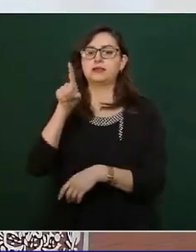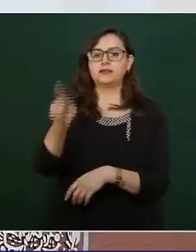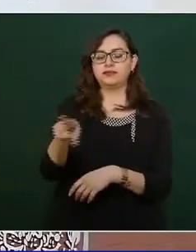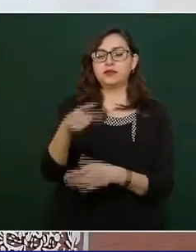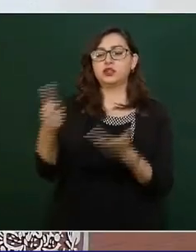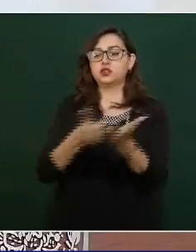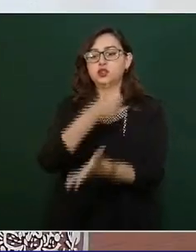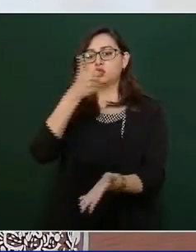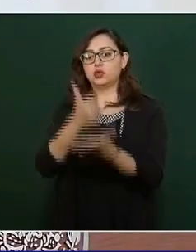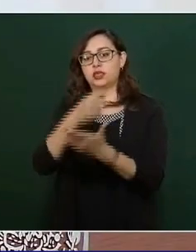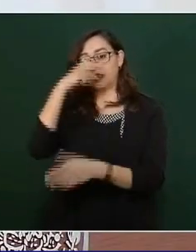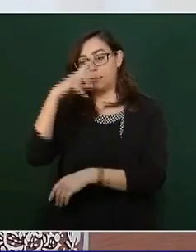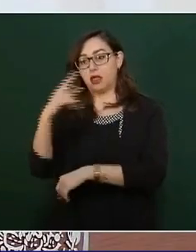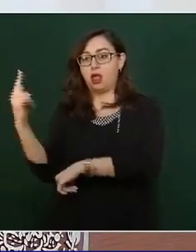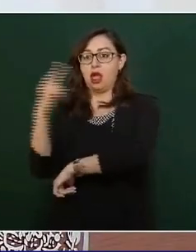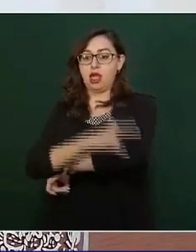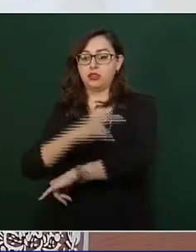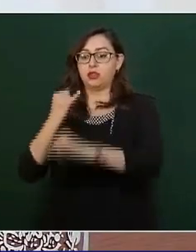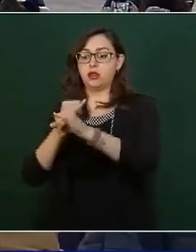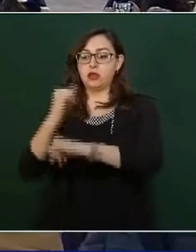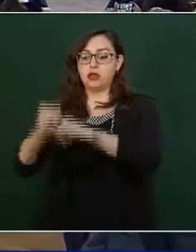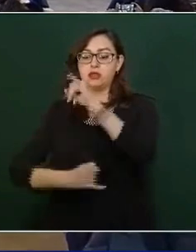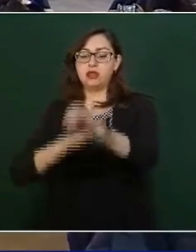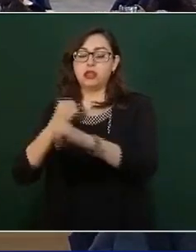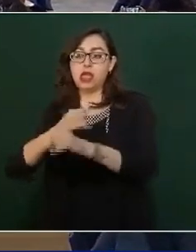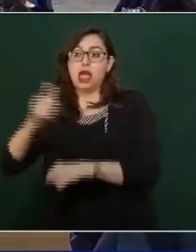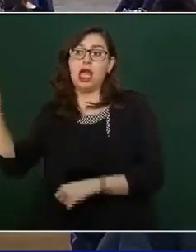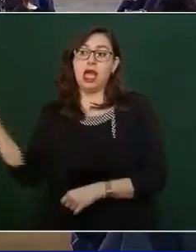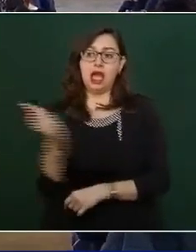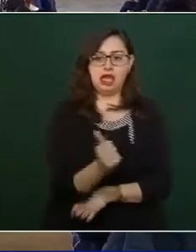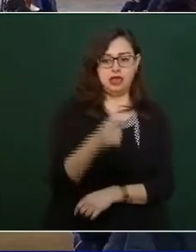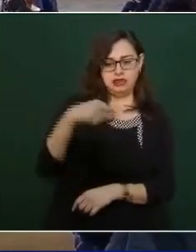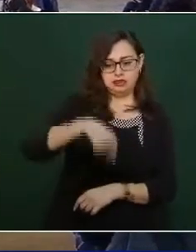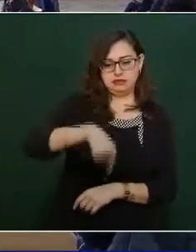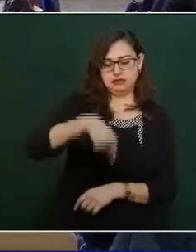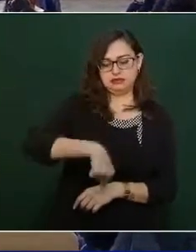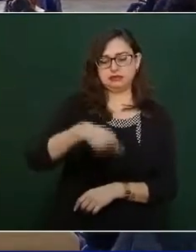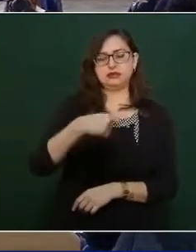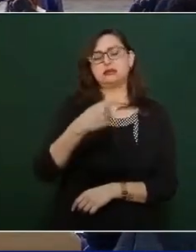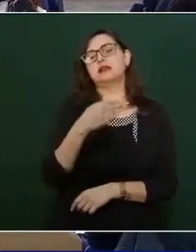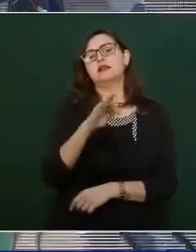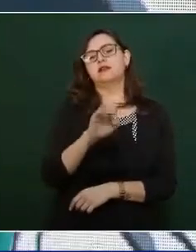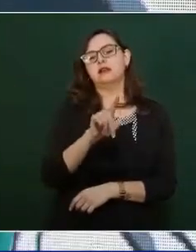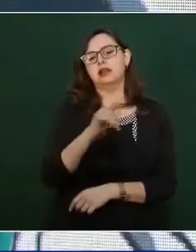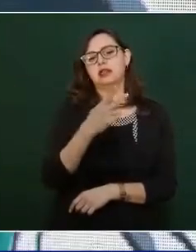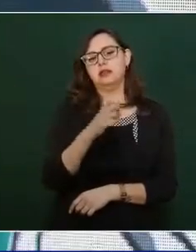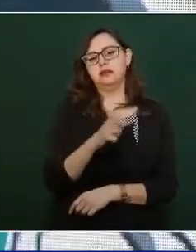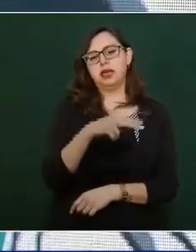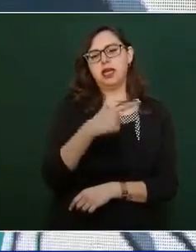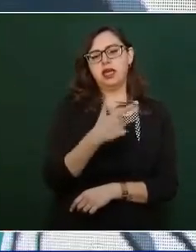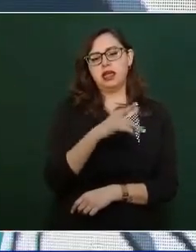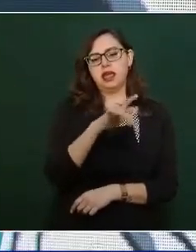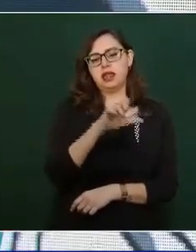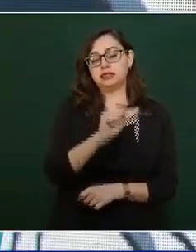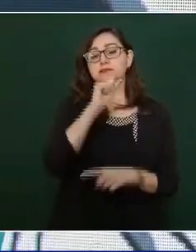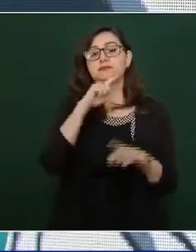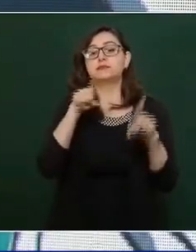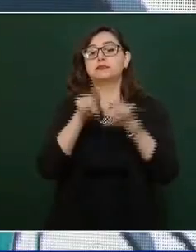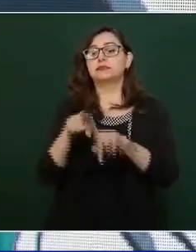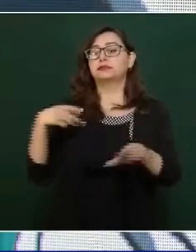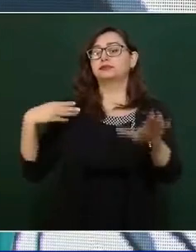la Ciudad de México al Internacional Felipe Ángeles, desde Indios Verdes y también desde Circuito